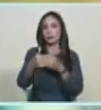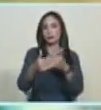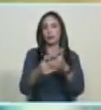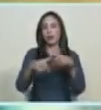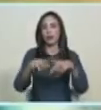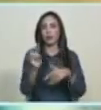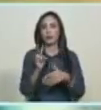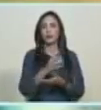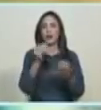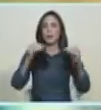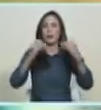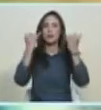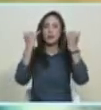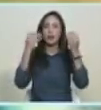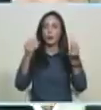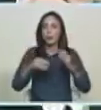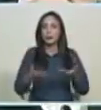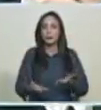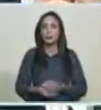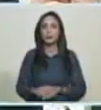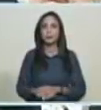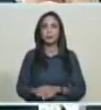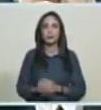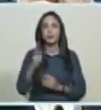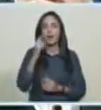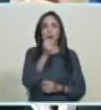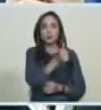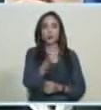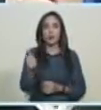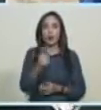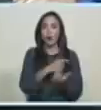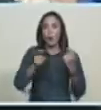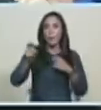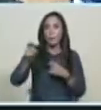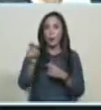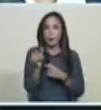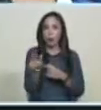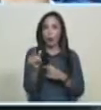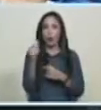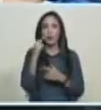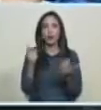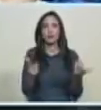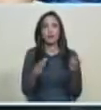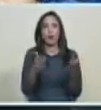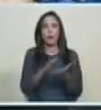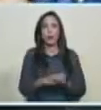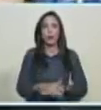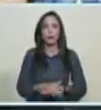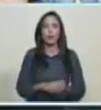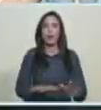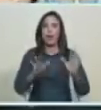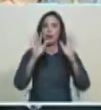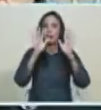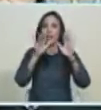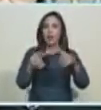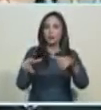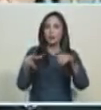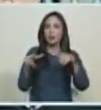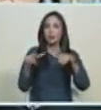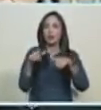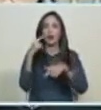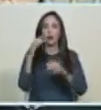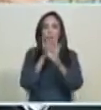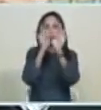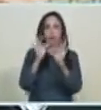de Venezuela. ¿Qué más? Ajá. Cada lingote se va a emitir por cada lingote 10 certificados